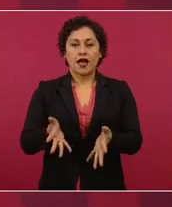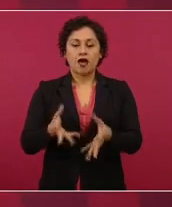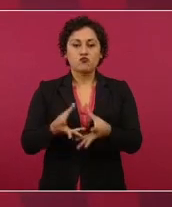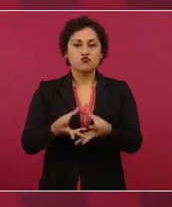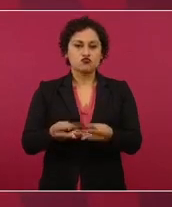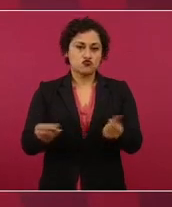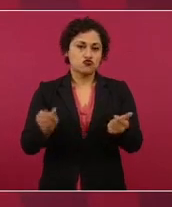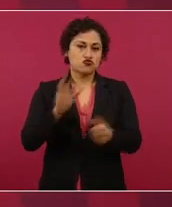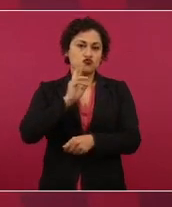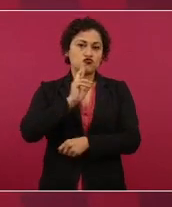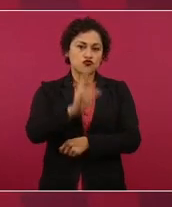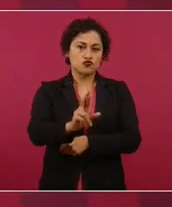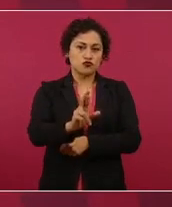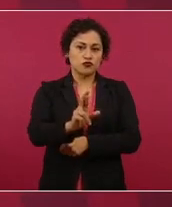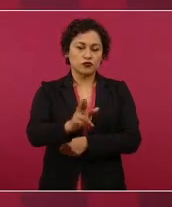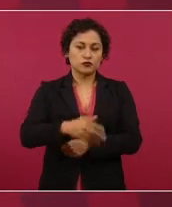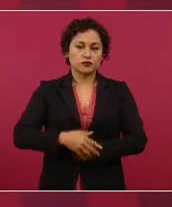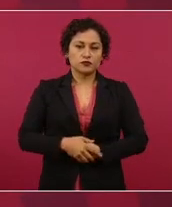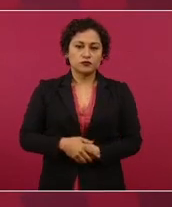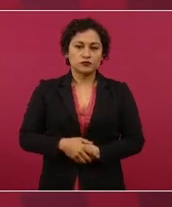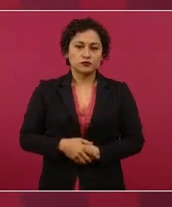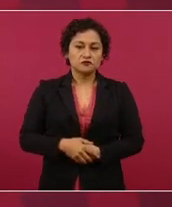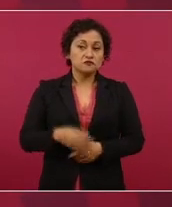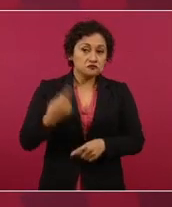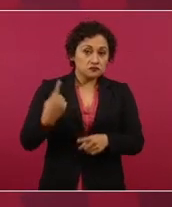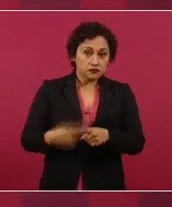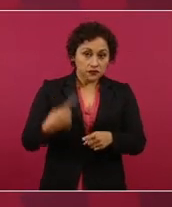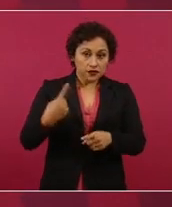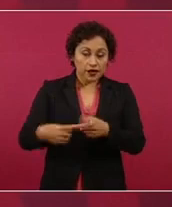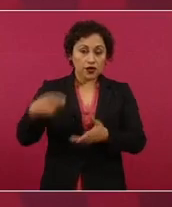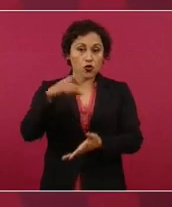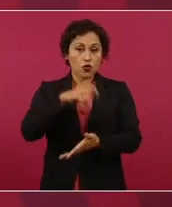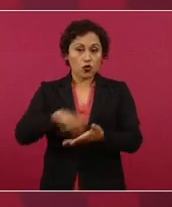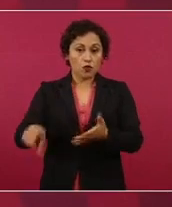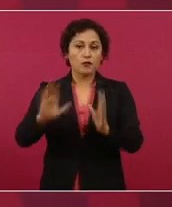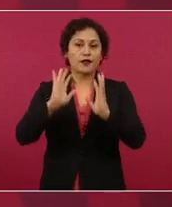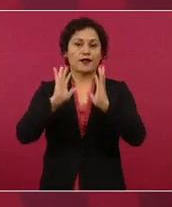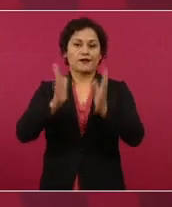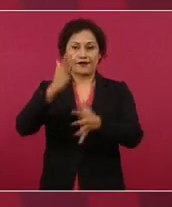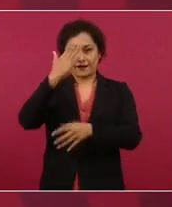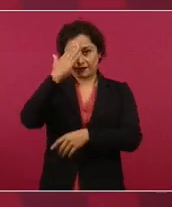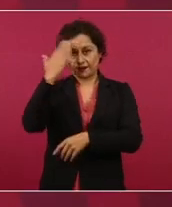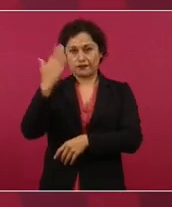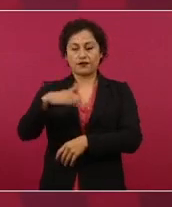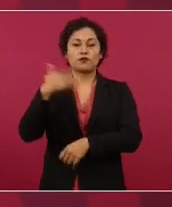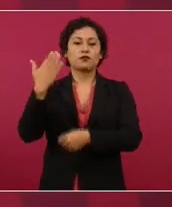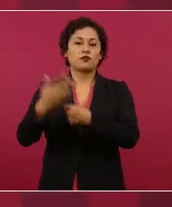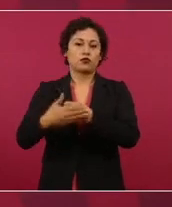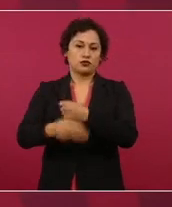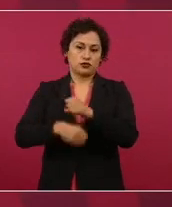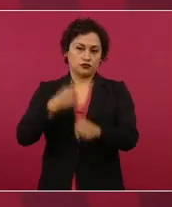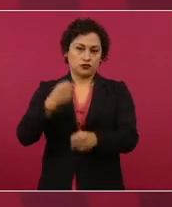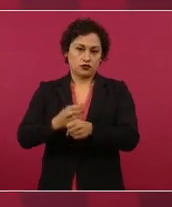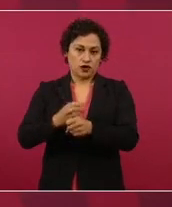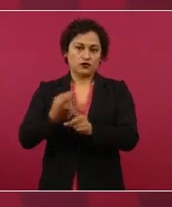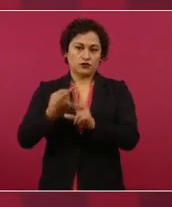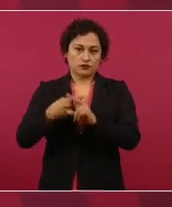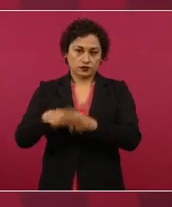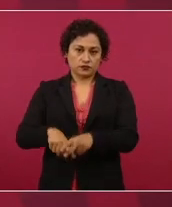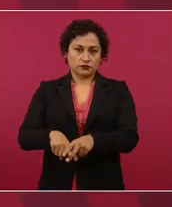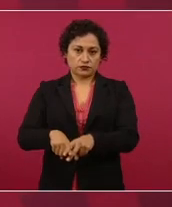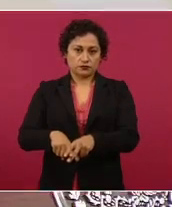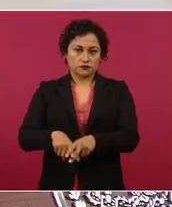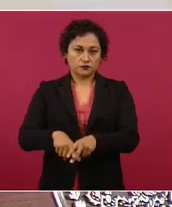resolver sobre quién va a adquirir este banco. Quedan